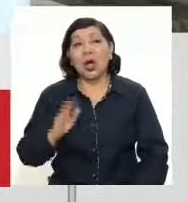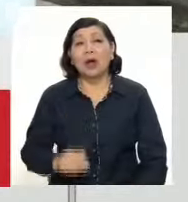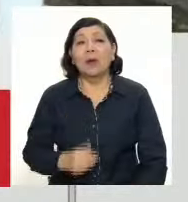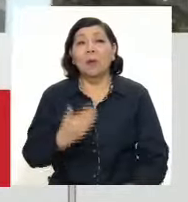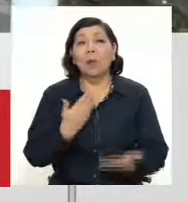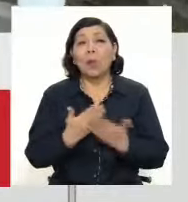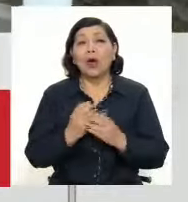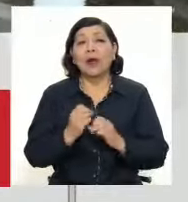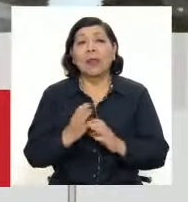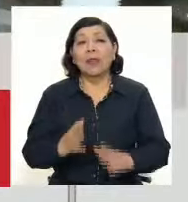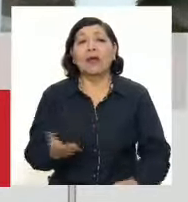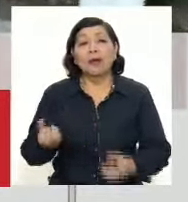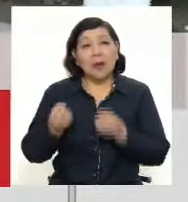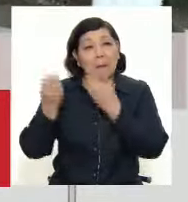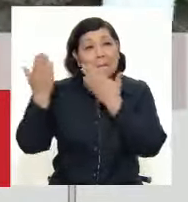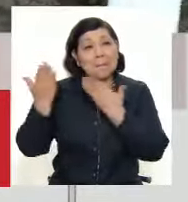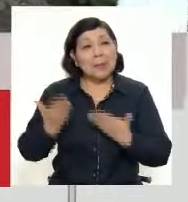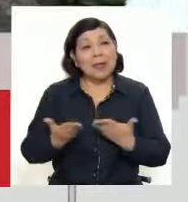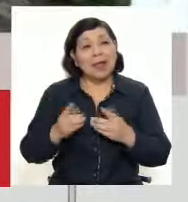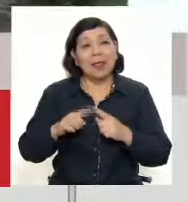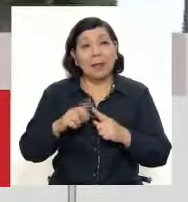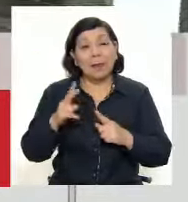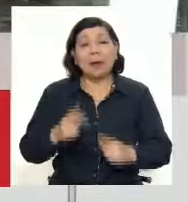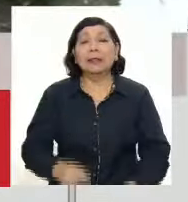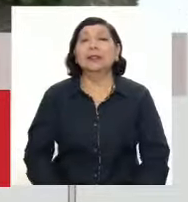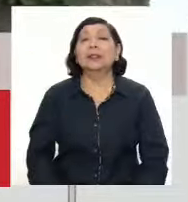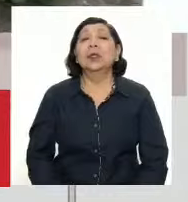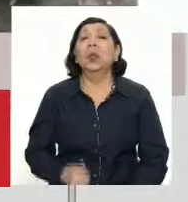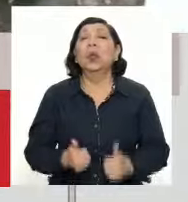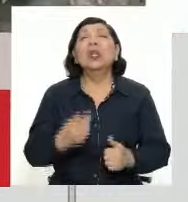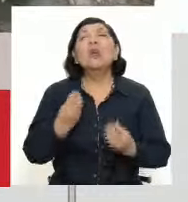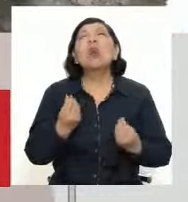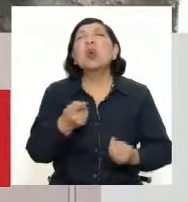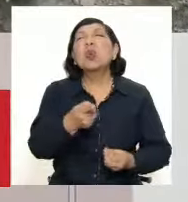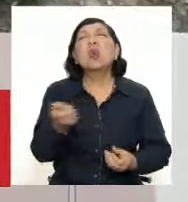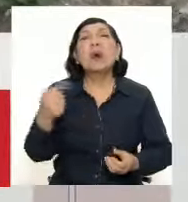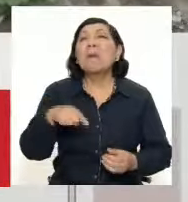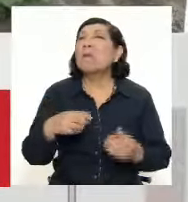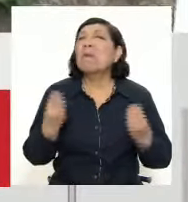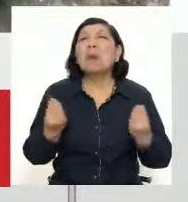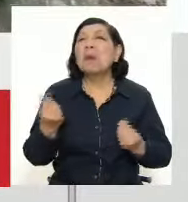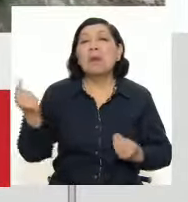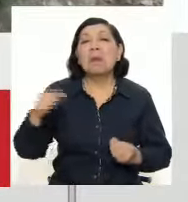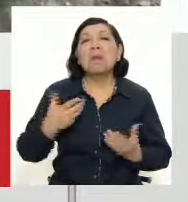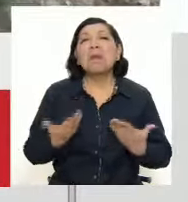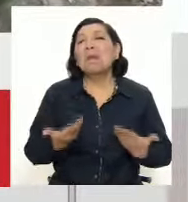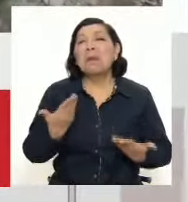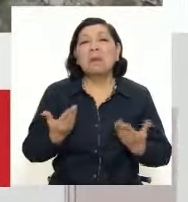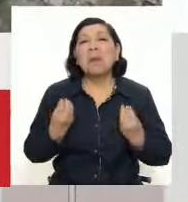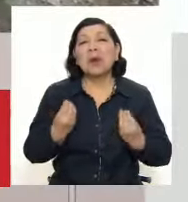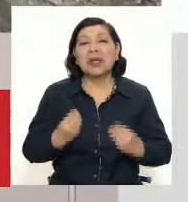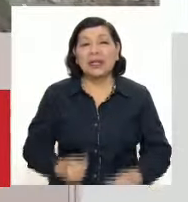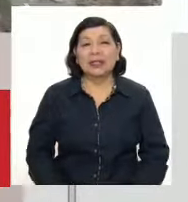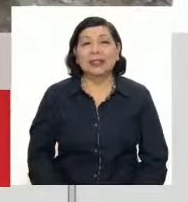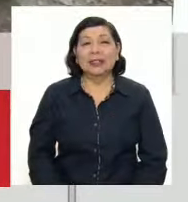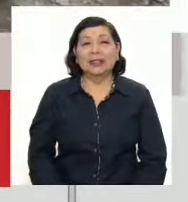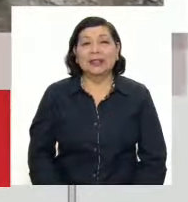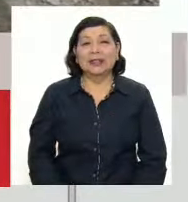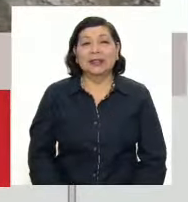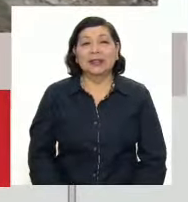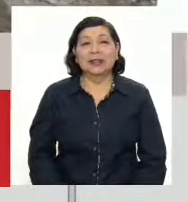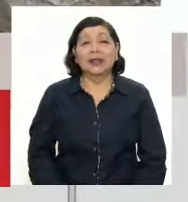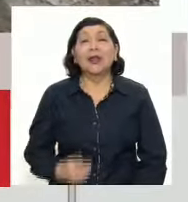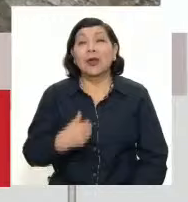estás? Muy buenos días, bienvenido a TE Perú. ¿Cuál es la motivación, la razón que hoy le viene a dar el último adiós al expresidente?